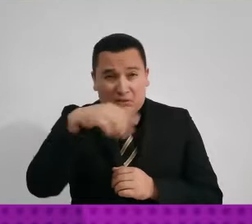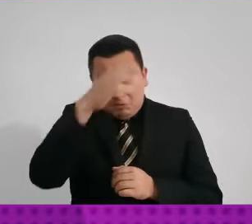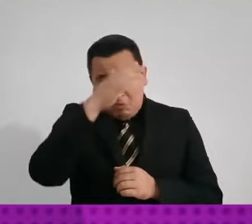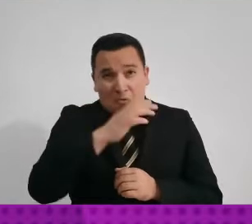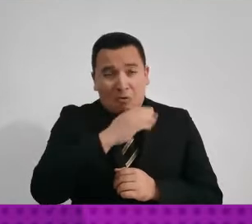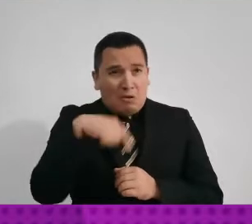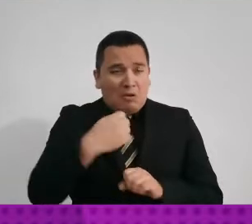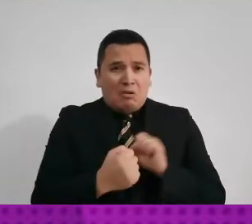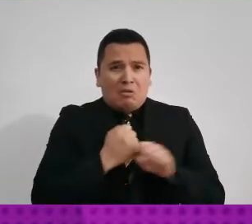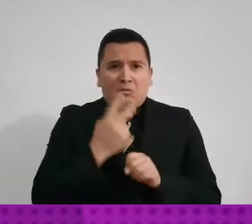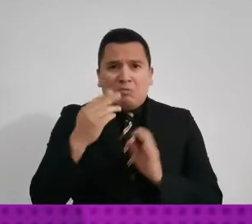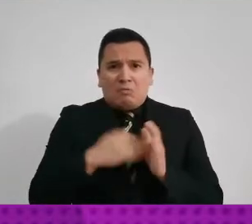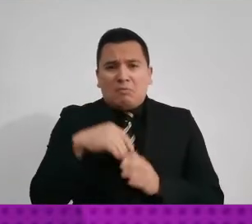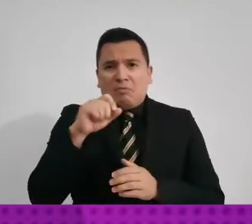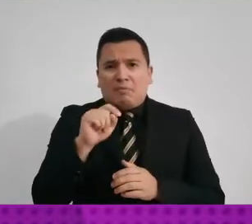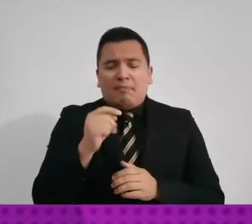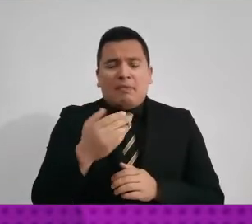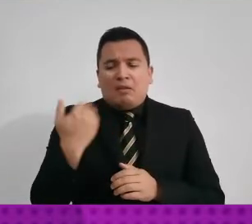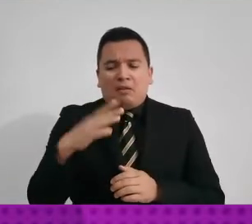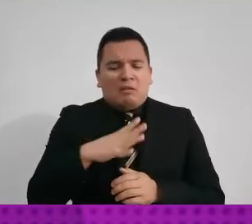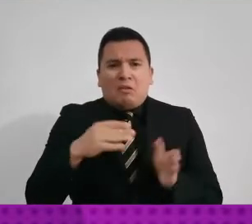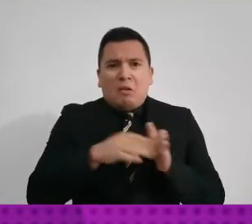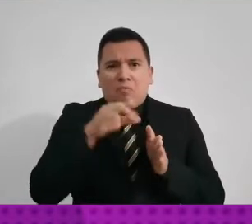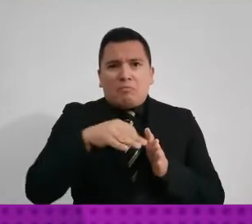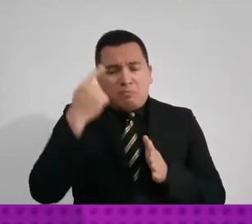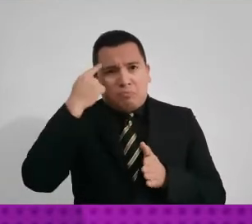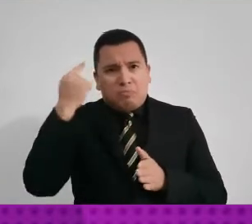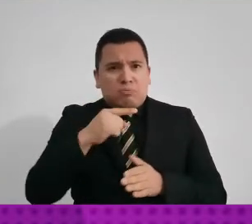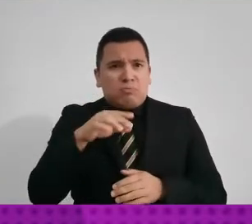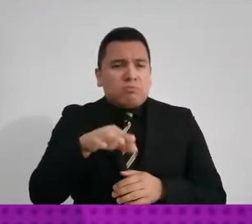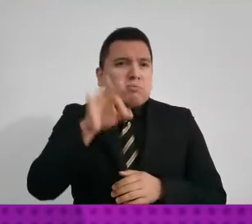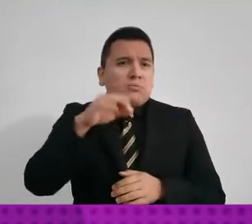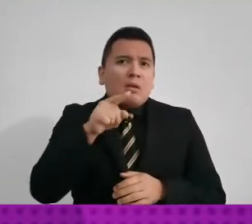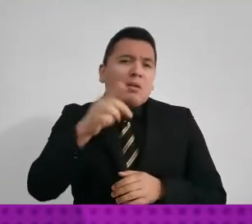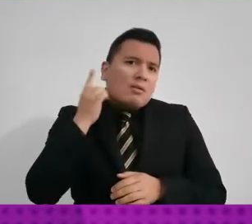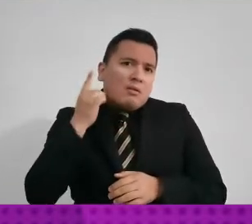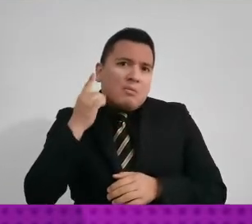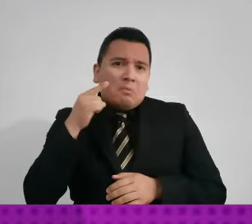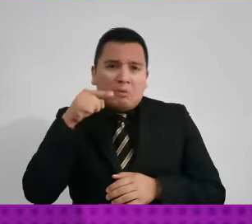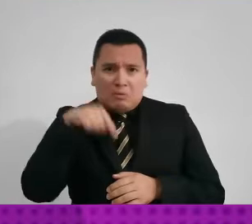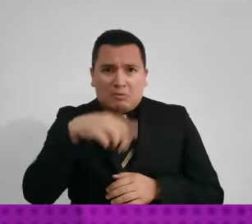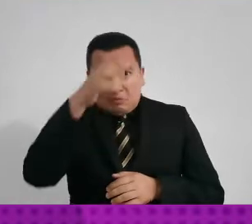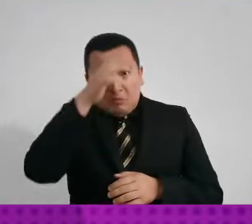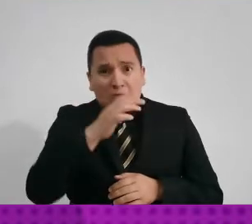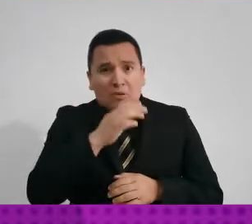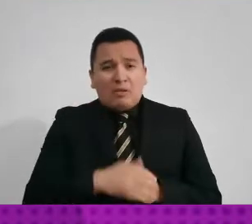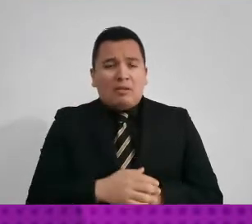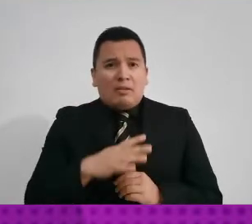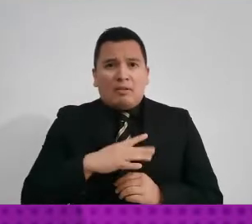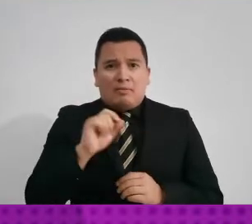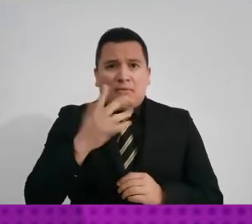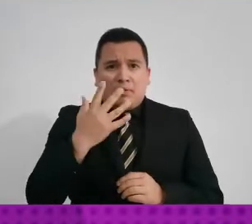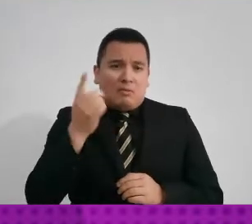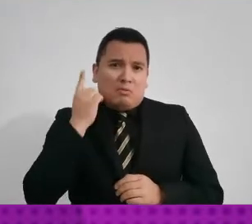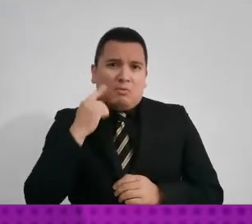recordar que Coahuila en este año de 2020 tuvo un proceso electoral para la elección de diputaciones. Las y los